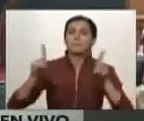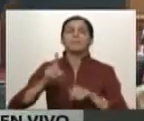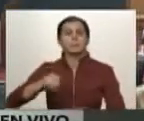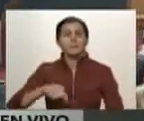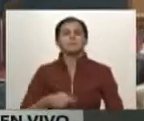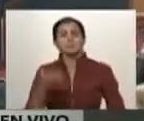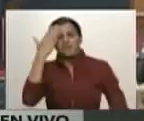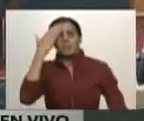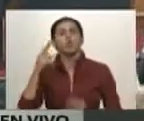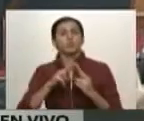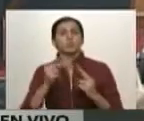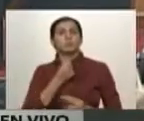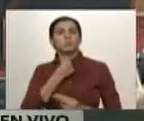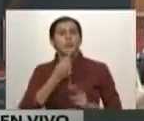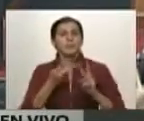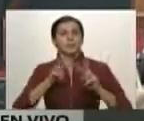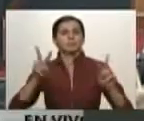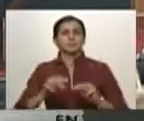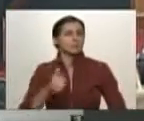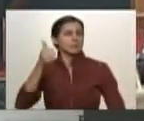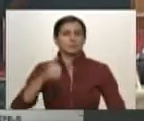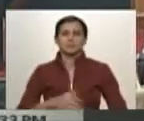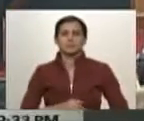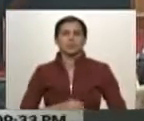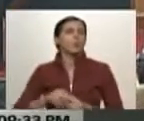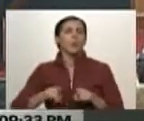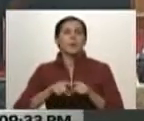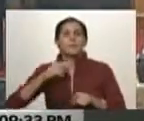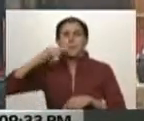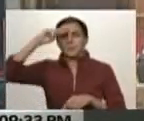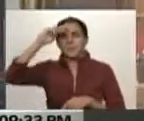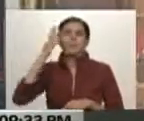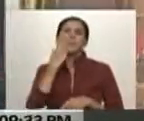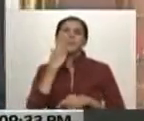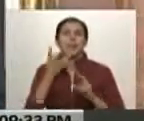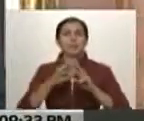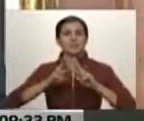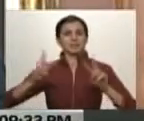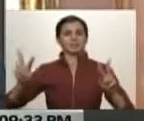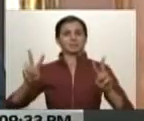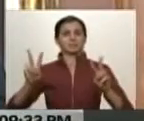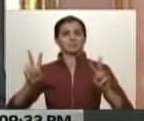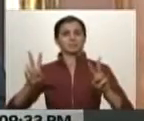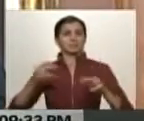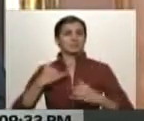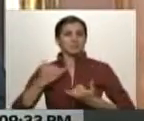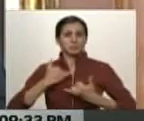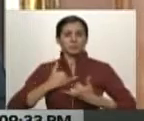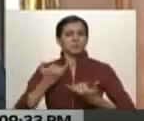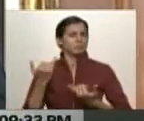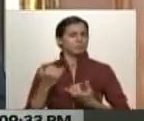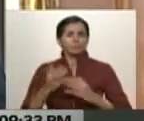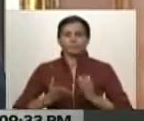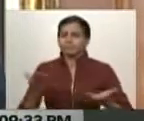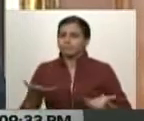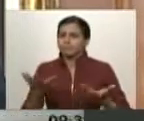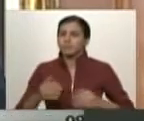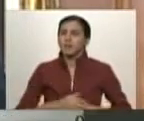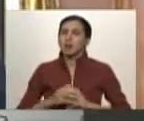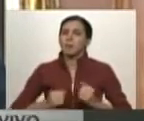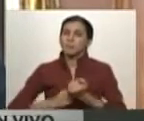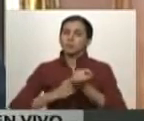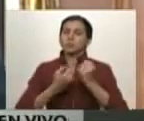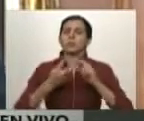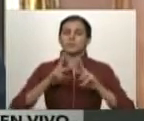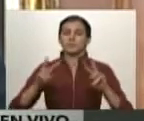queremos seguir siendo padres y madre de una patria democrática y en paz y le dije a los